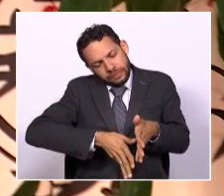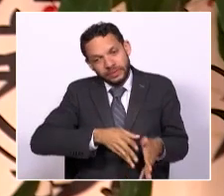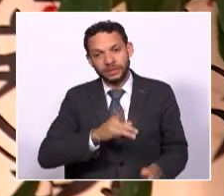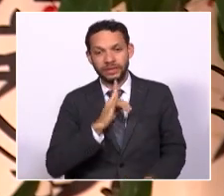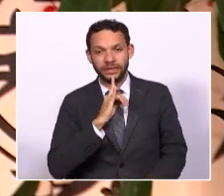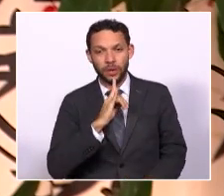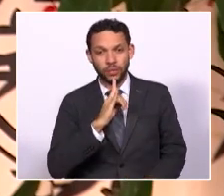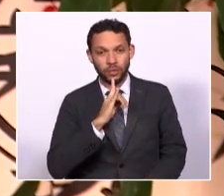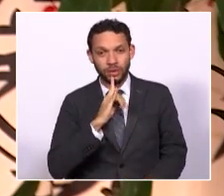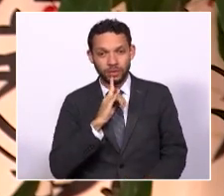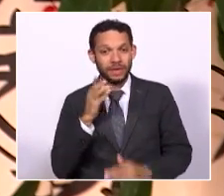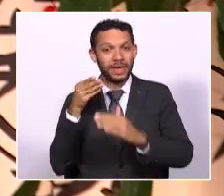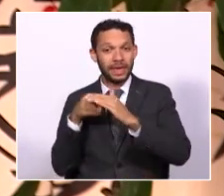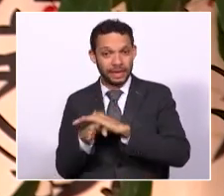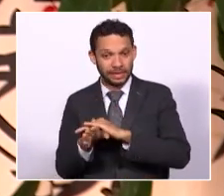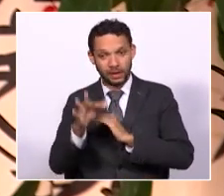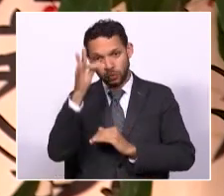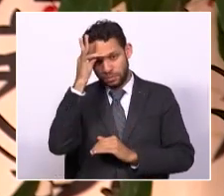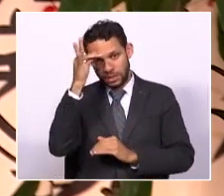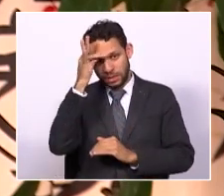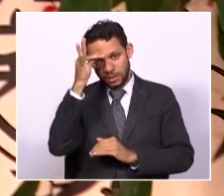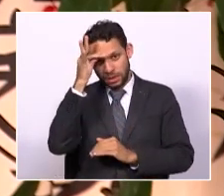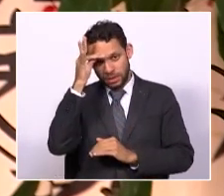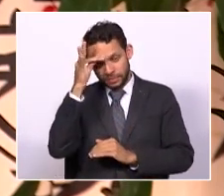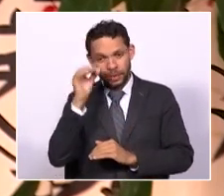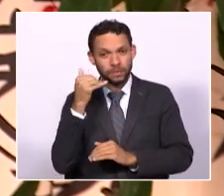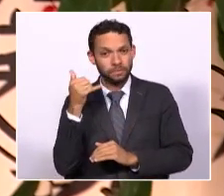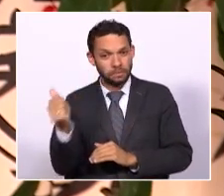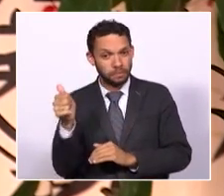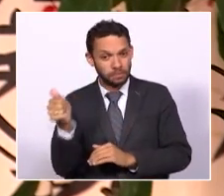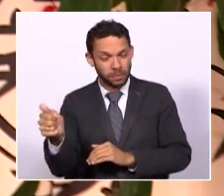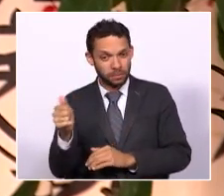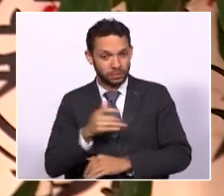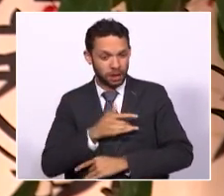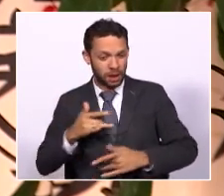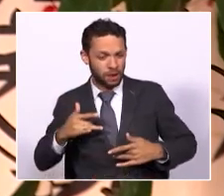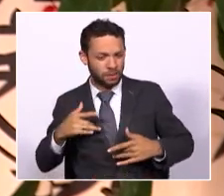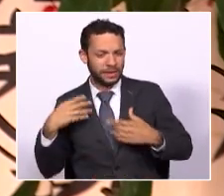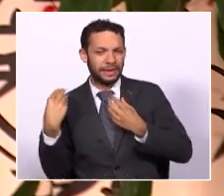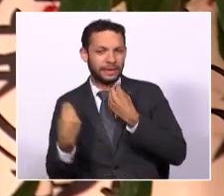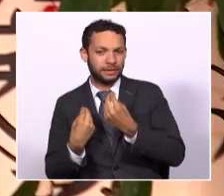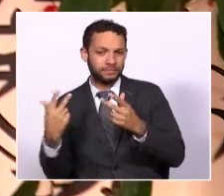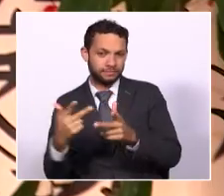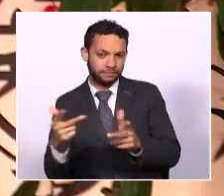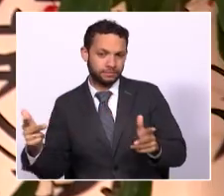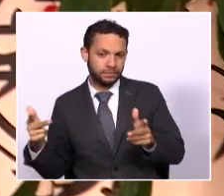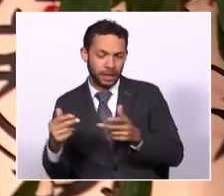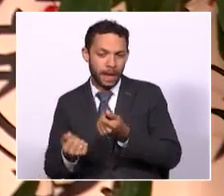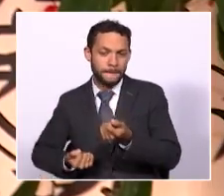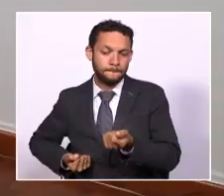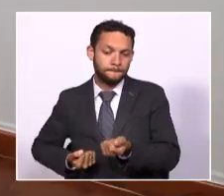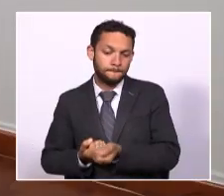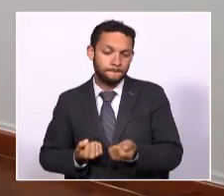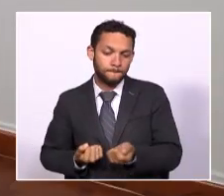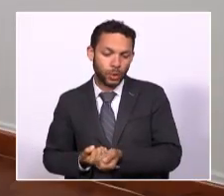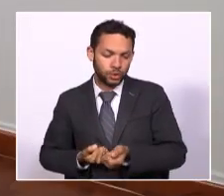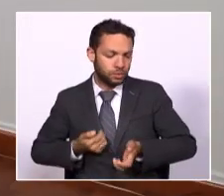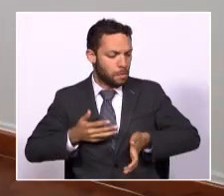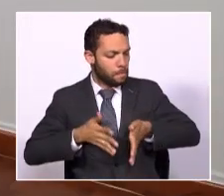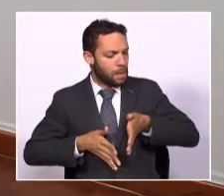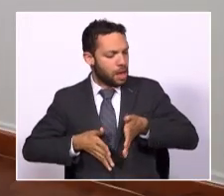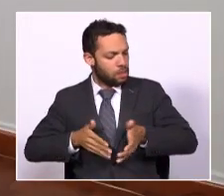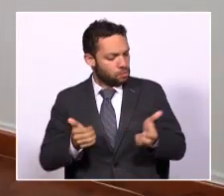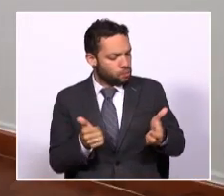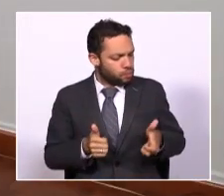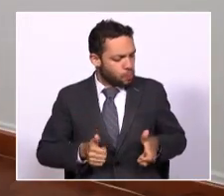los hospitales y todos los procesos de salud que existen allá incluye quiropraxia. Y la pregunta